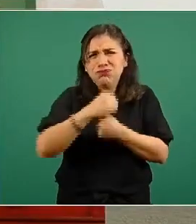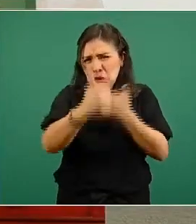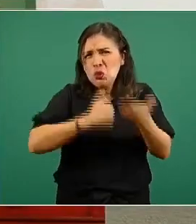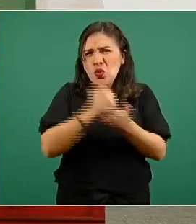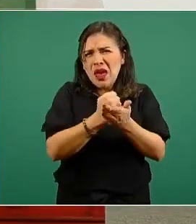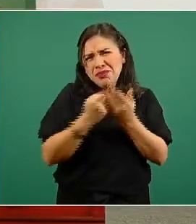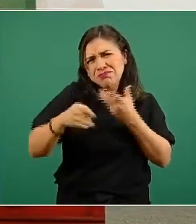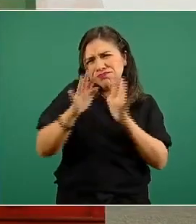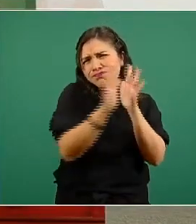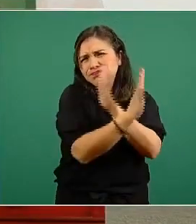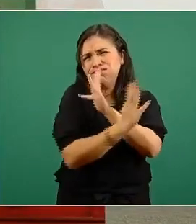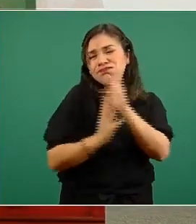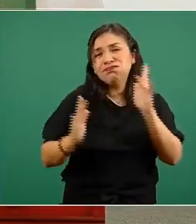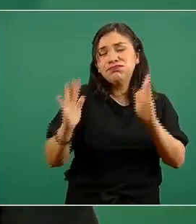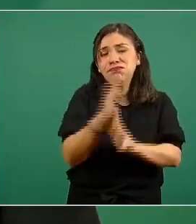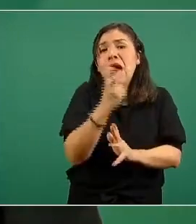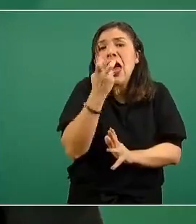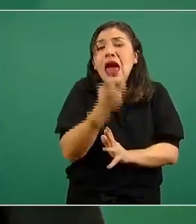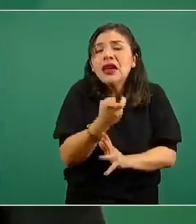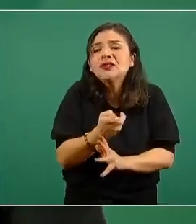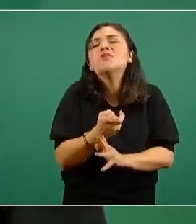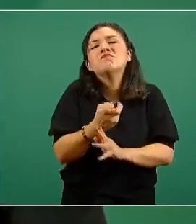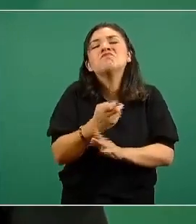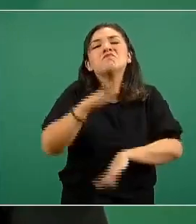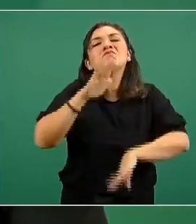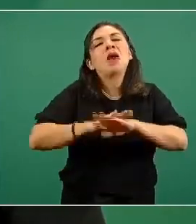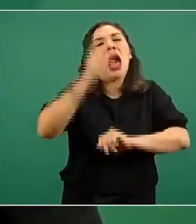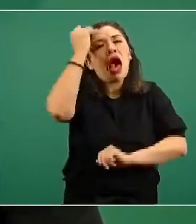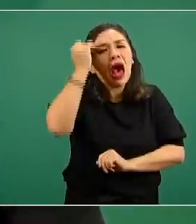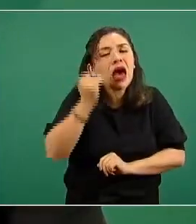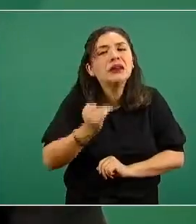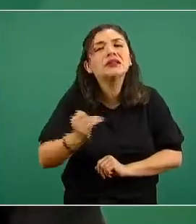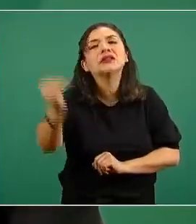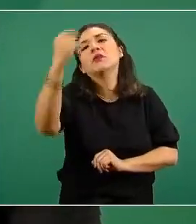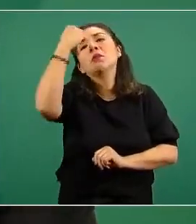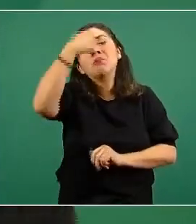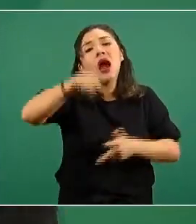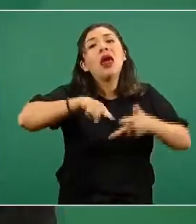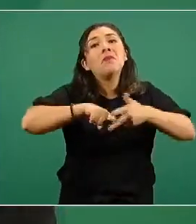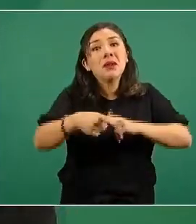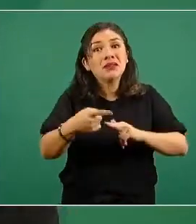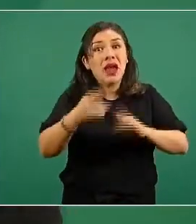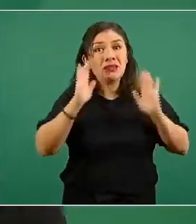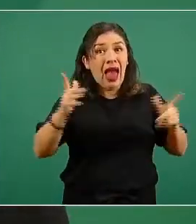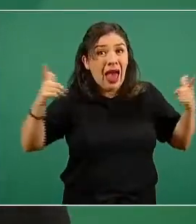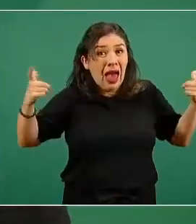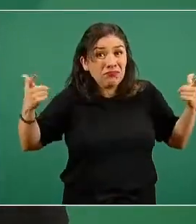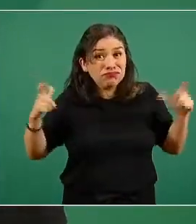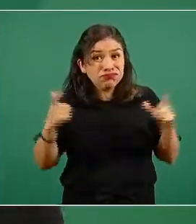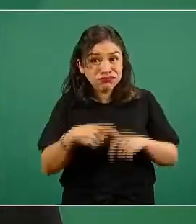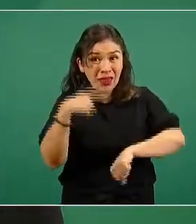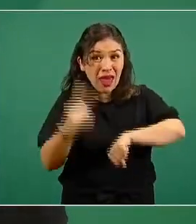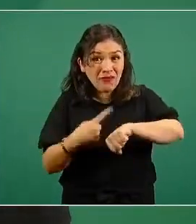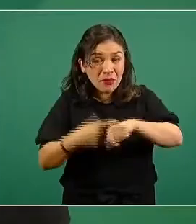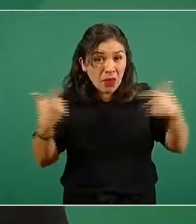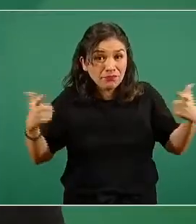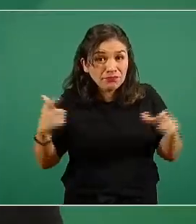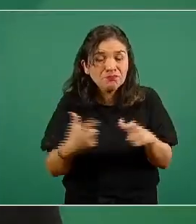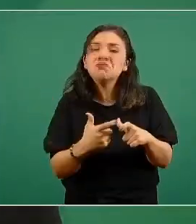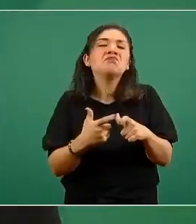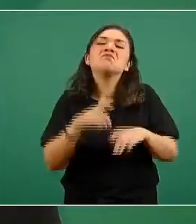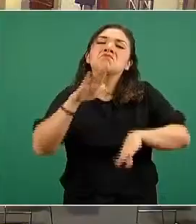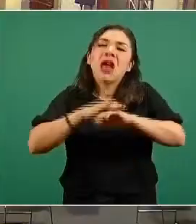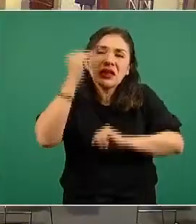ciudad, retrasa el tiempo en el que va a empezar a disminuir la curva. Esperemos que ese tiempo ya